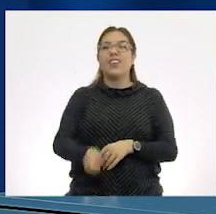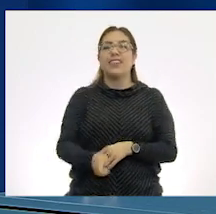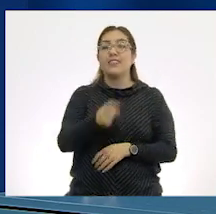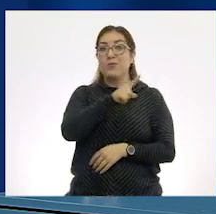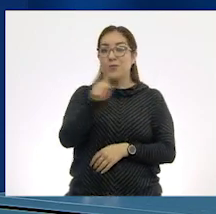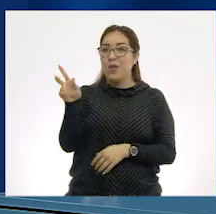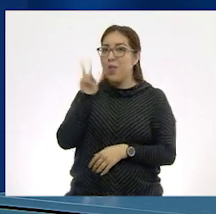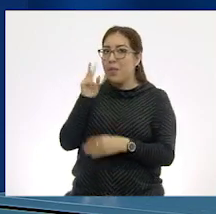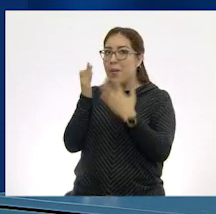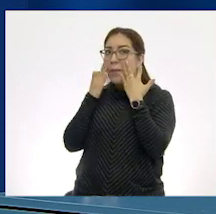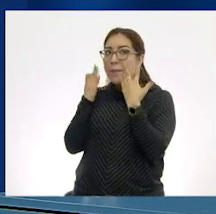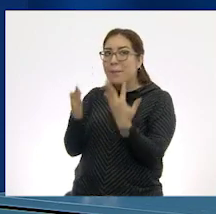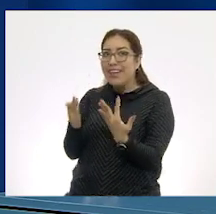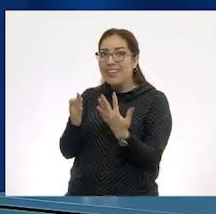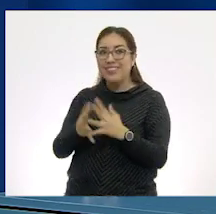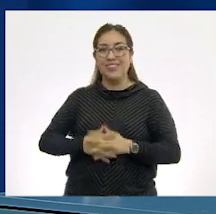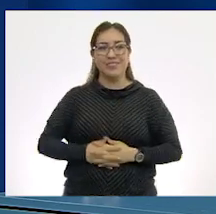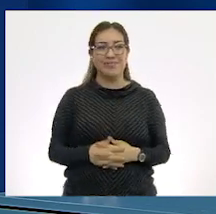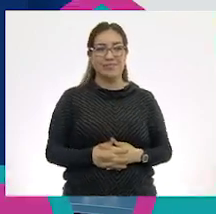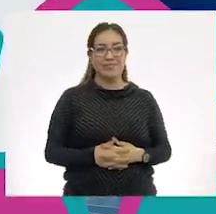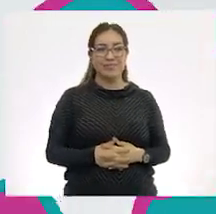lo vean ustedes con sus propios ojos.